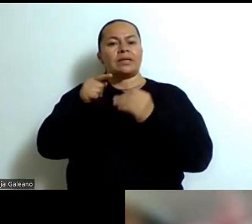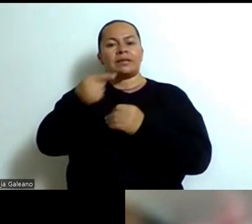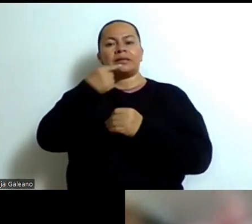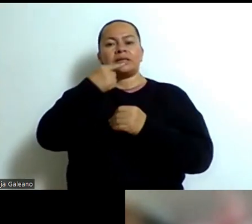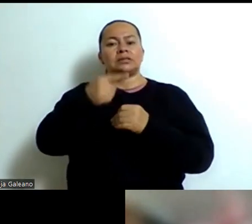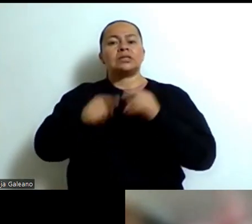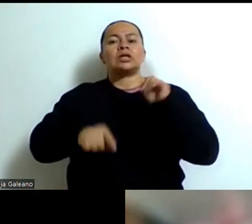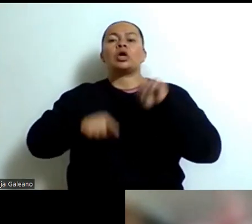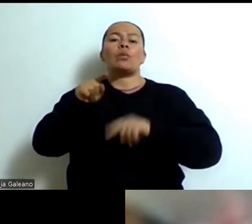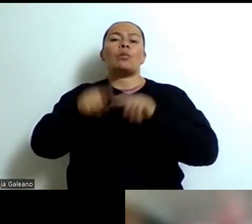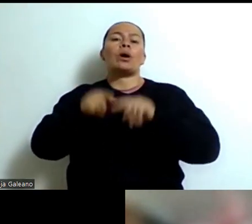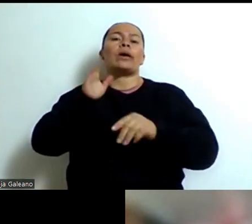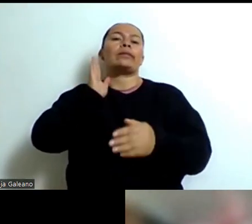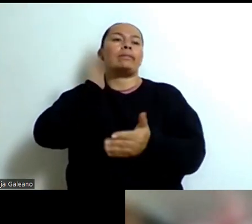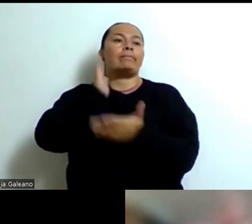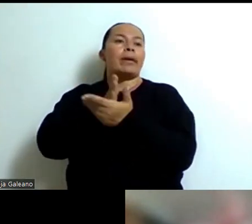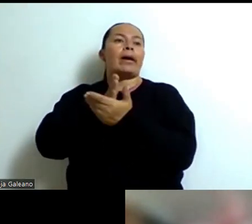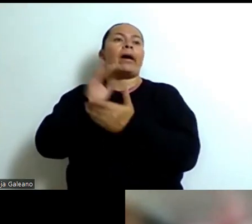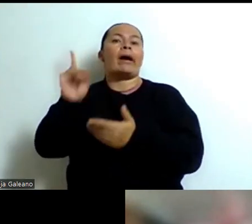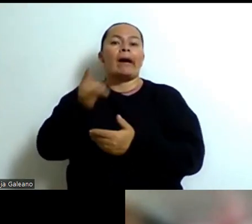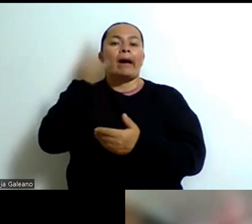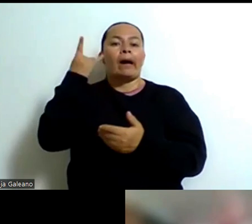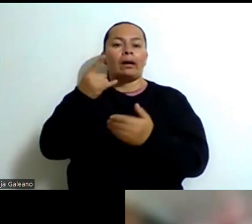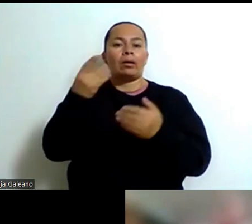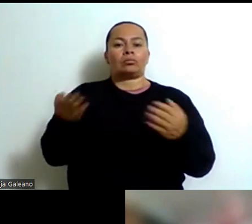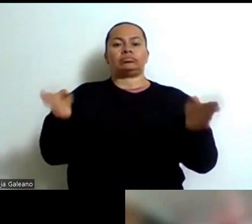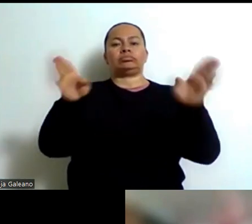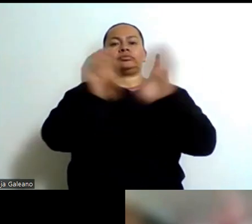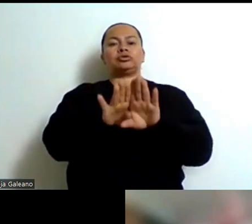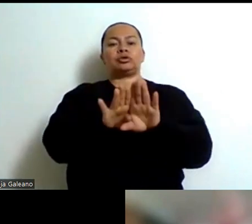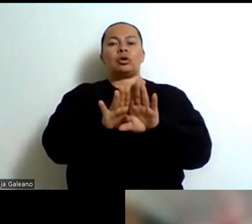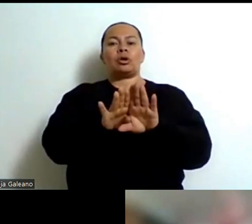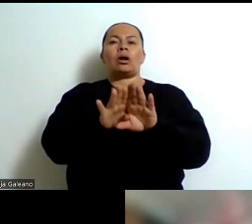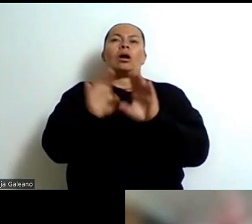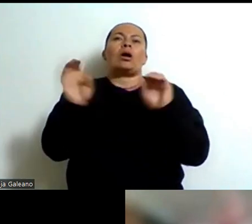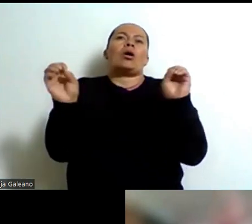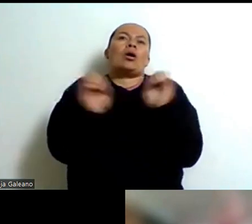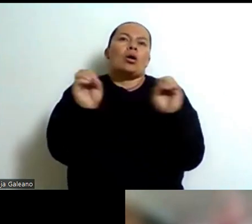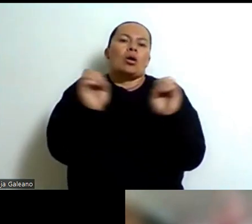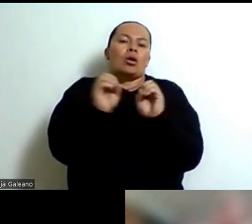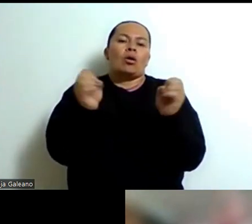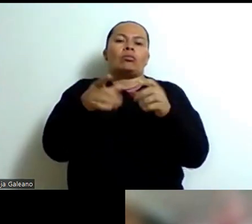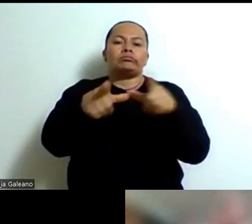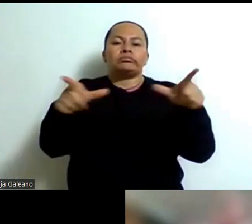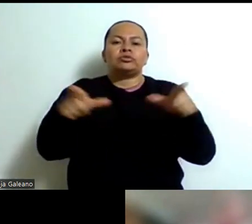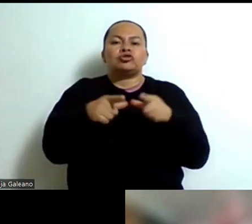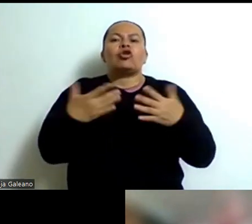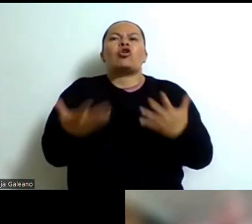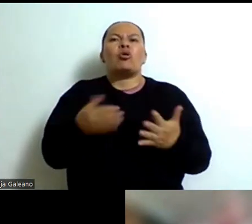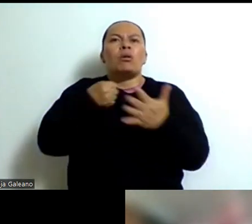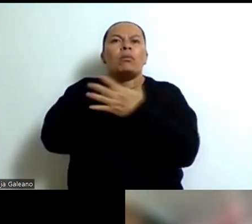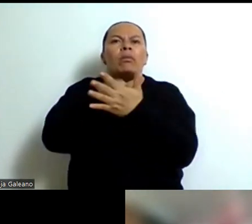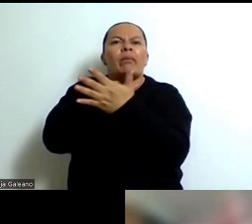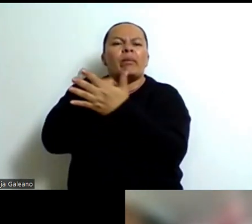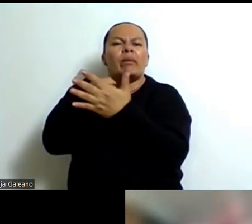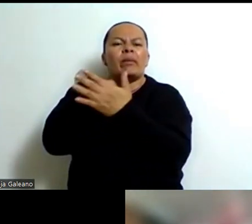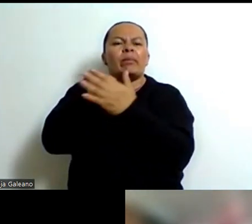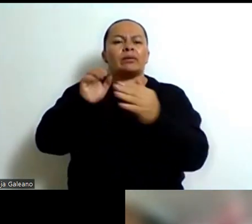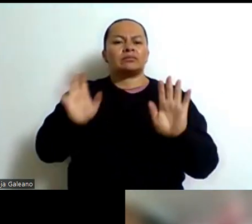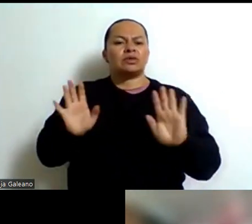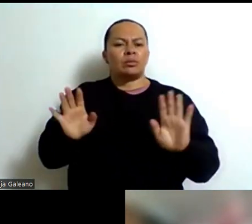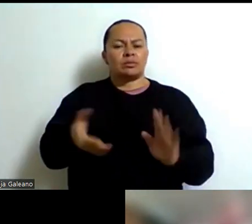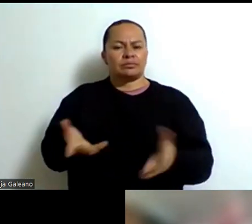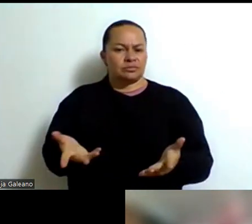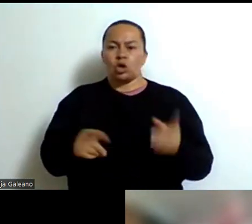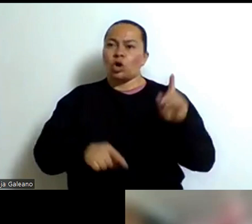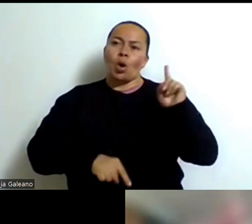puede pasar algo y puedes quedar encerrada no en en tu habitación y después cómo vamos a entrar a ayudarte sí o